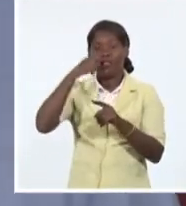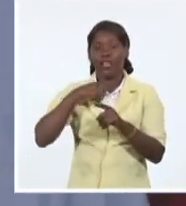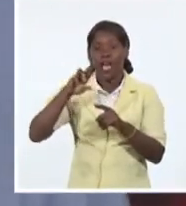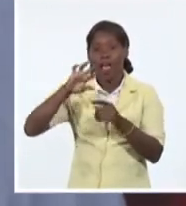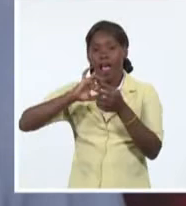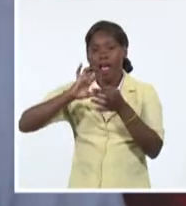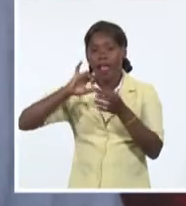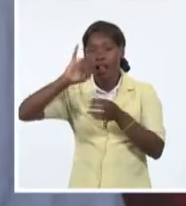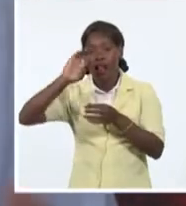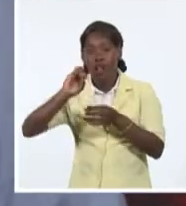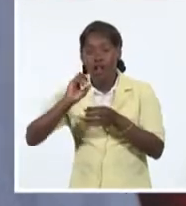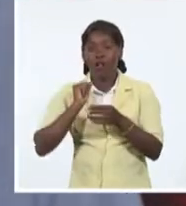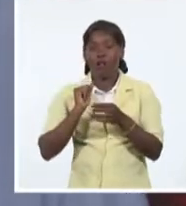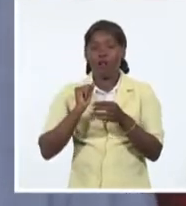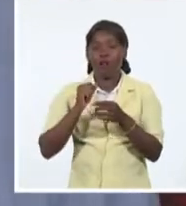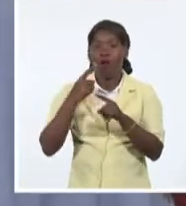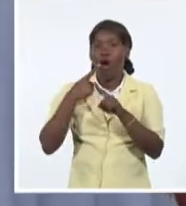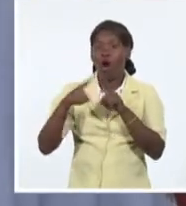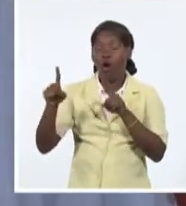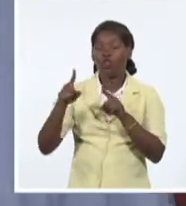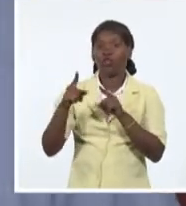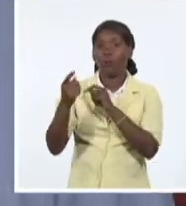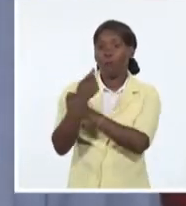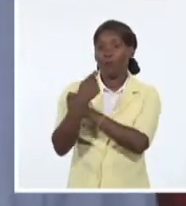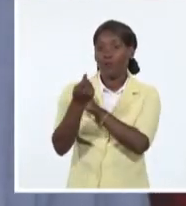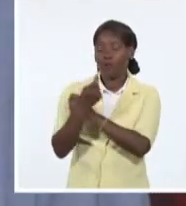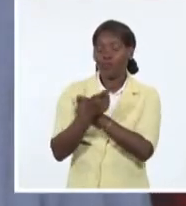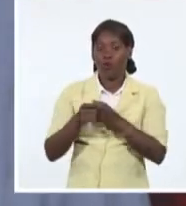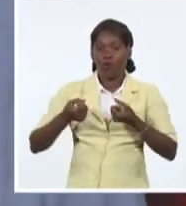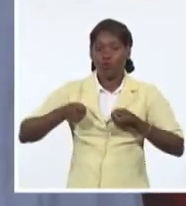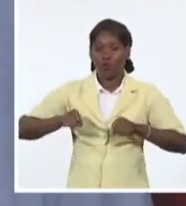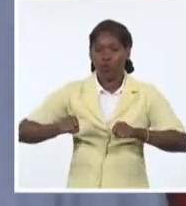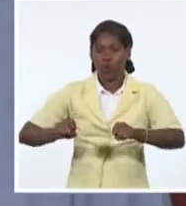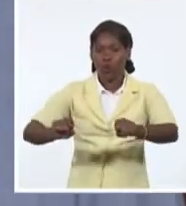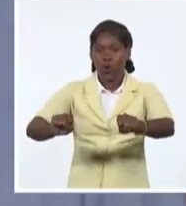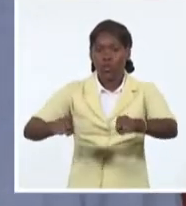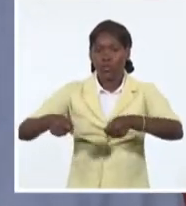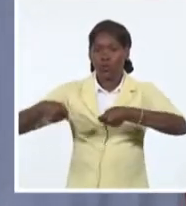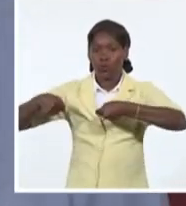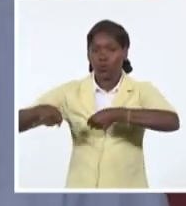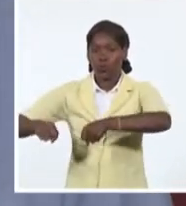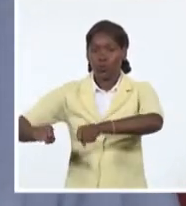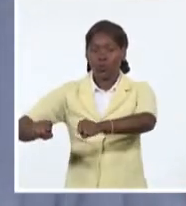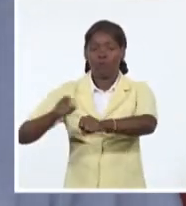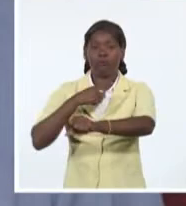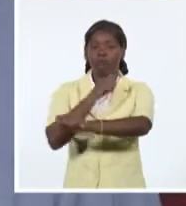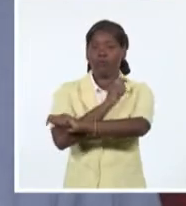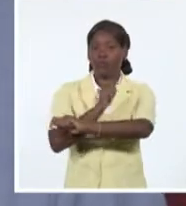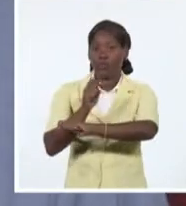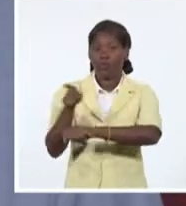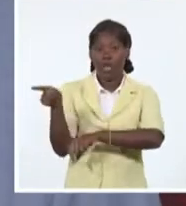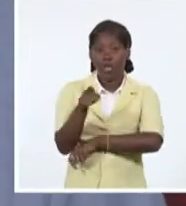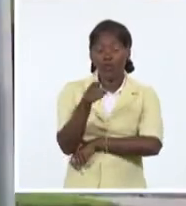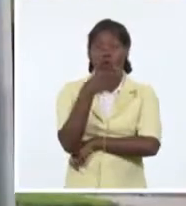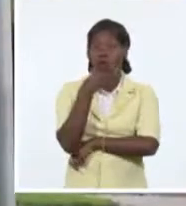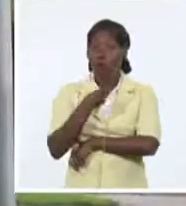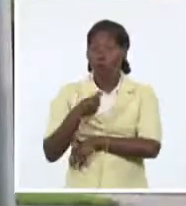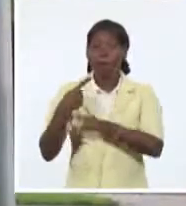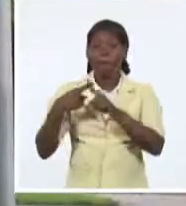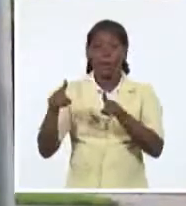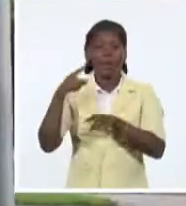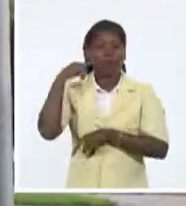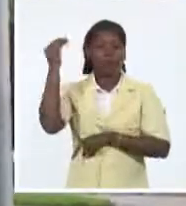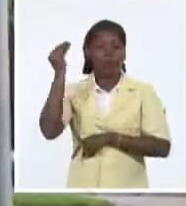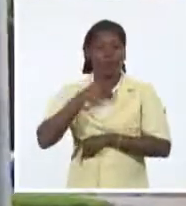después en grabado con gente joven pero muy buena dando impartiendo clase como creadores como en el caso de Luis Miguel Valdez